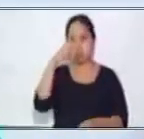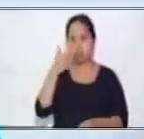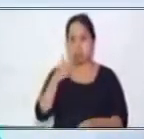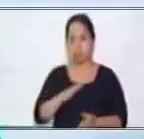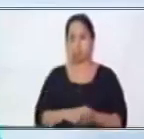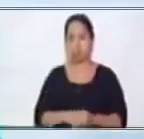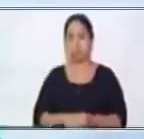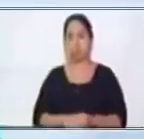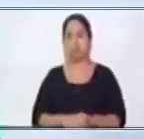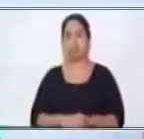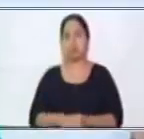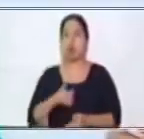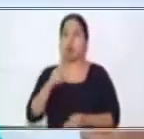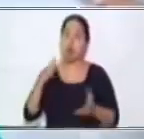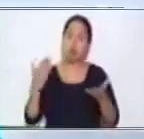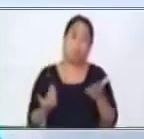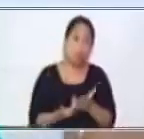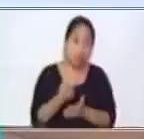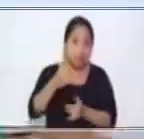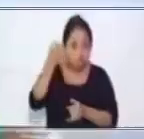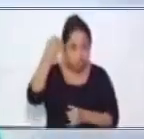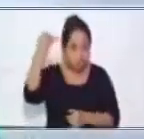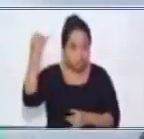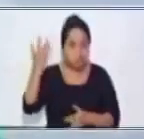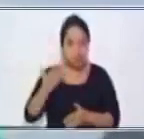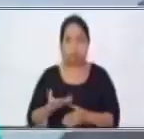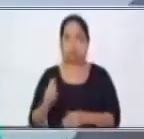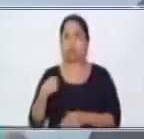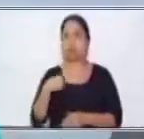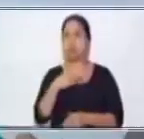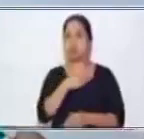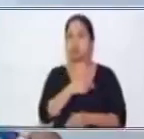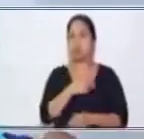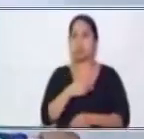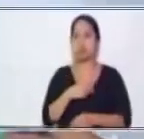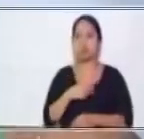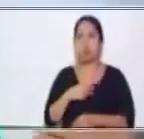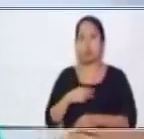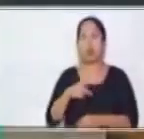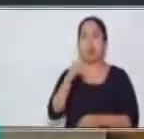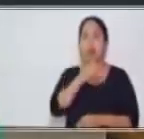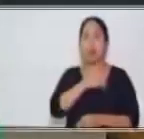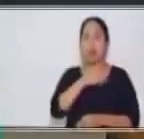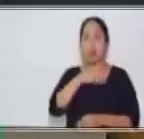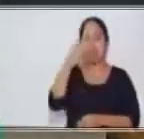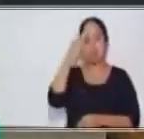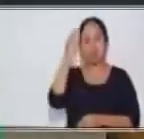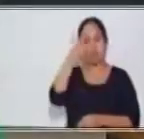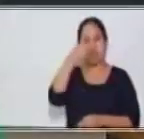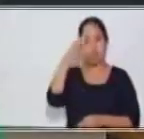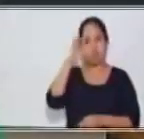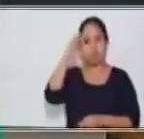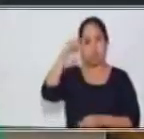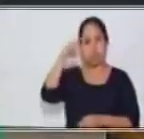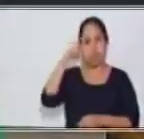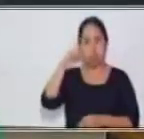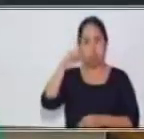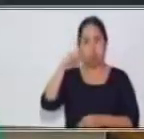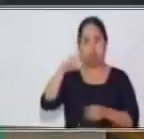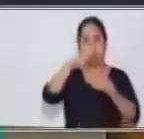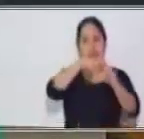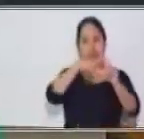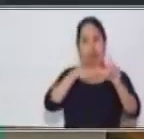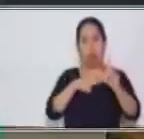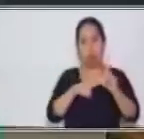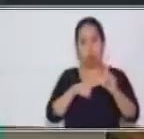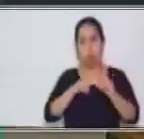ideas, nosotros vamos a establecer el seno del ángulo. Vamos a trabajar primero para el ángulo